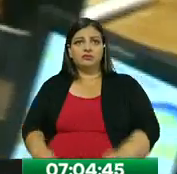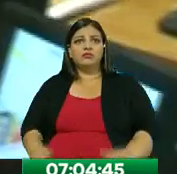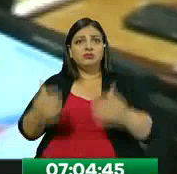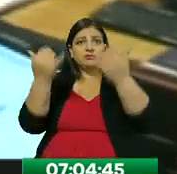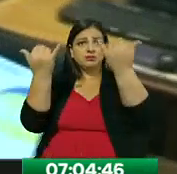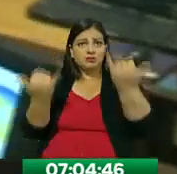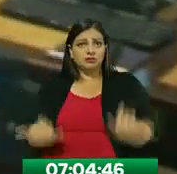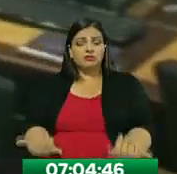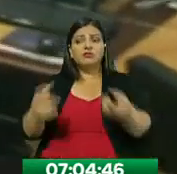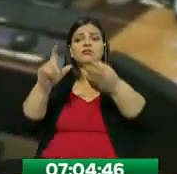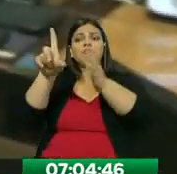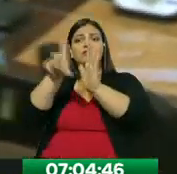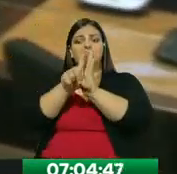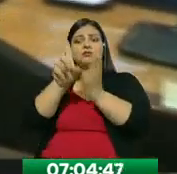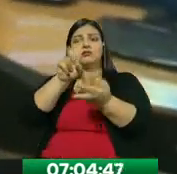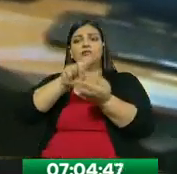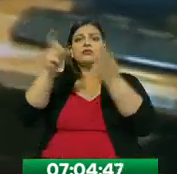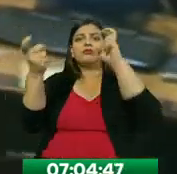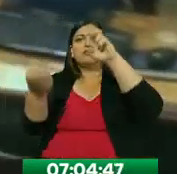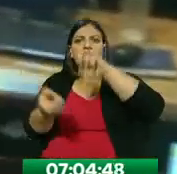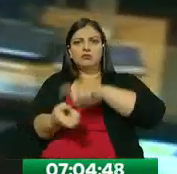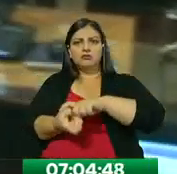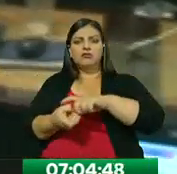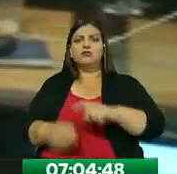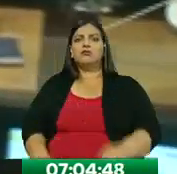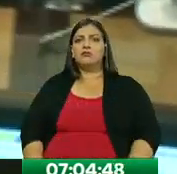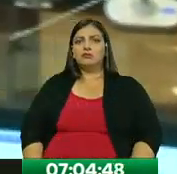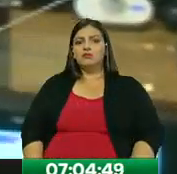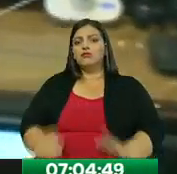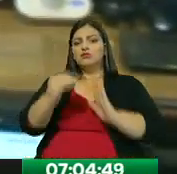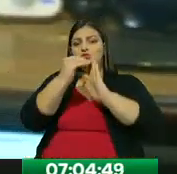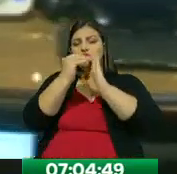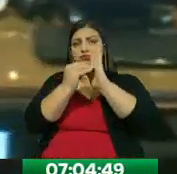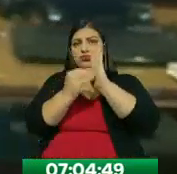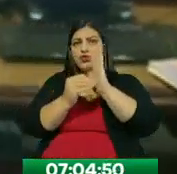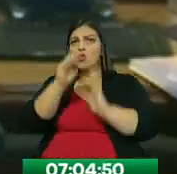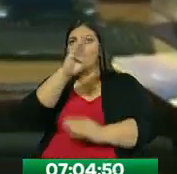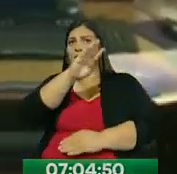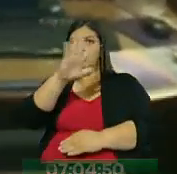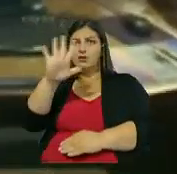mientras que del texto original 45 no fueron modificados. Informó Javier Rosero.